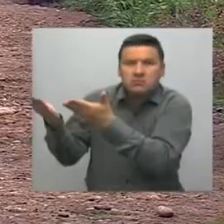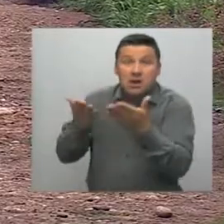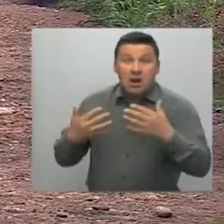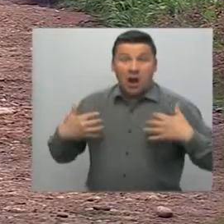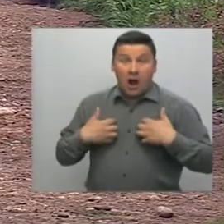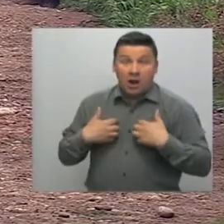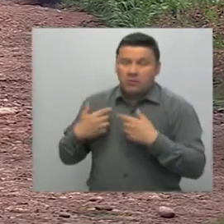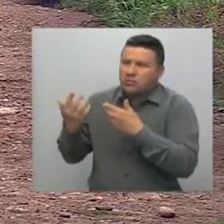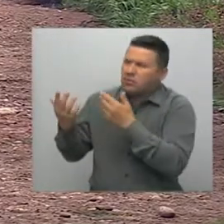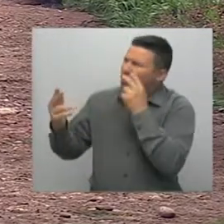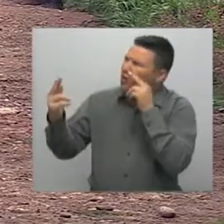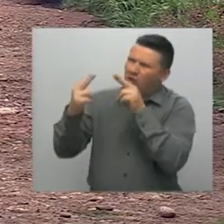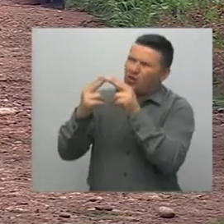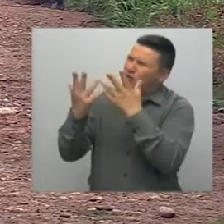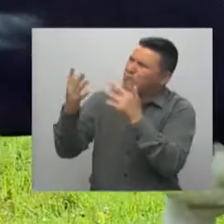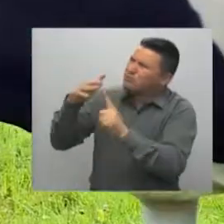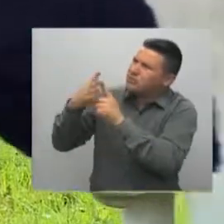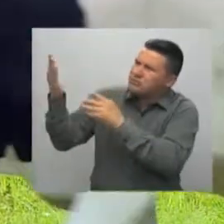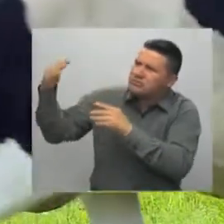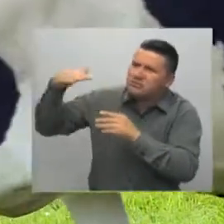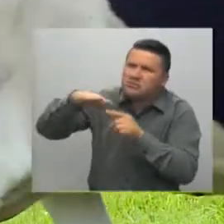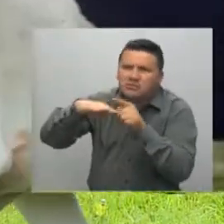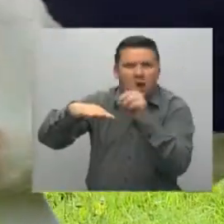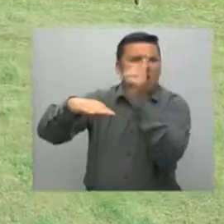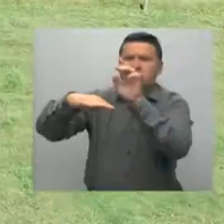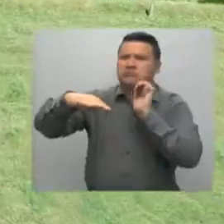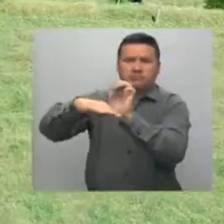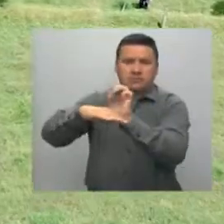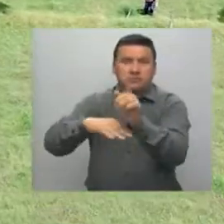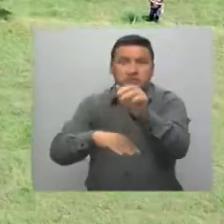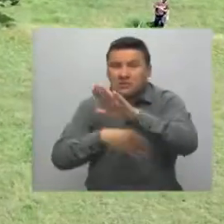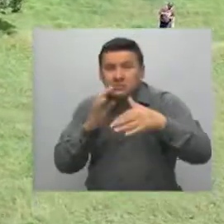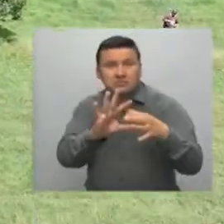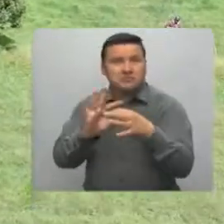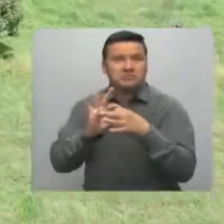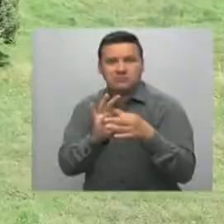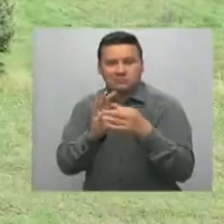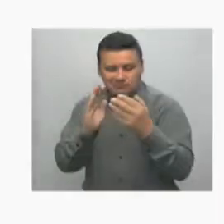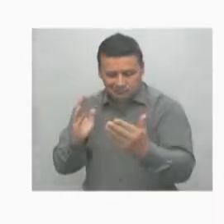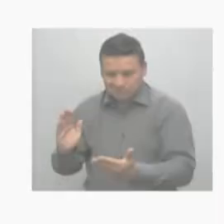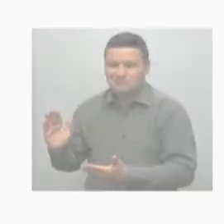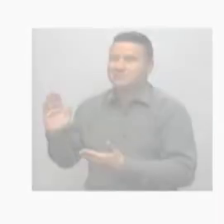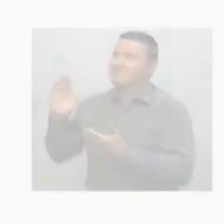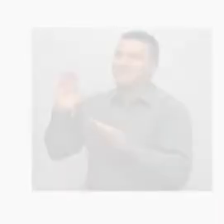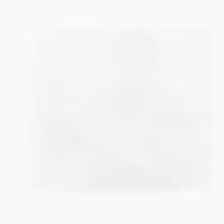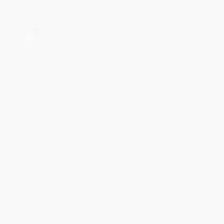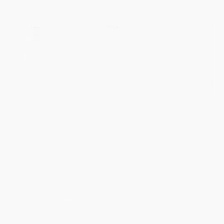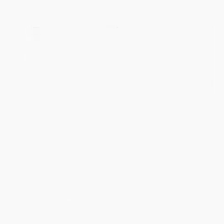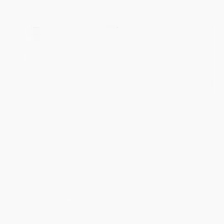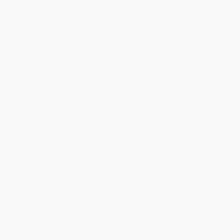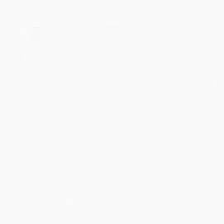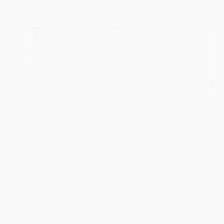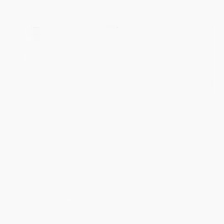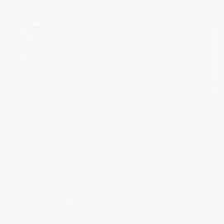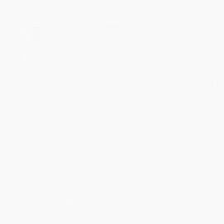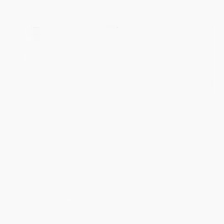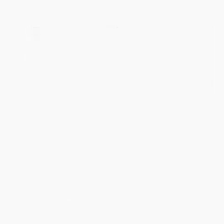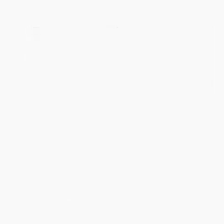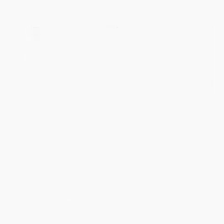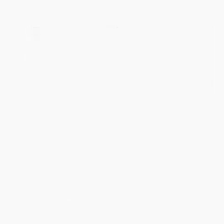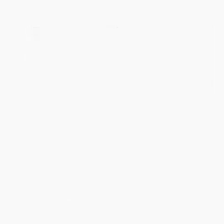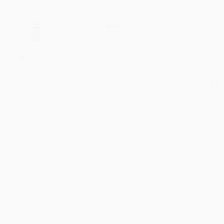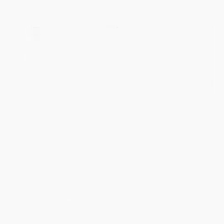y rechace animales de los que desconozca su procedencia. Todos unidos contra la aftosa. ICA, Ministerio de Agricultura